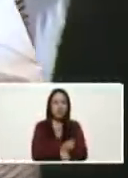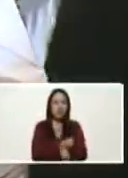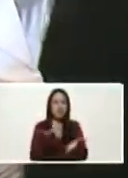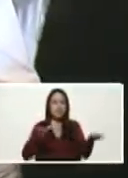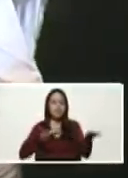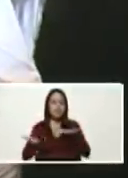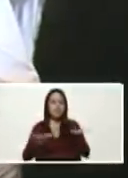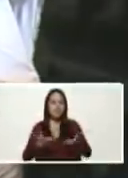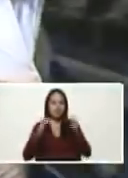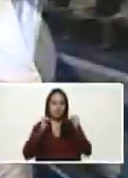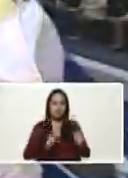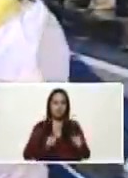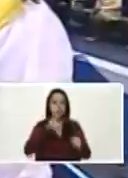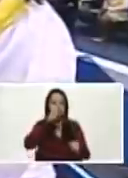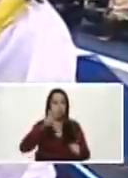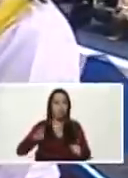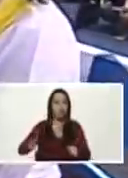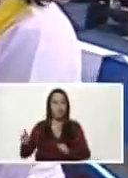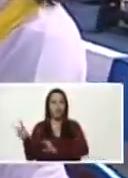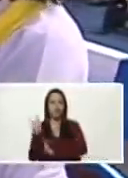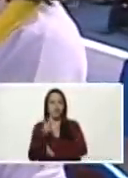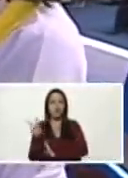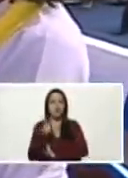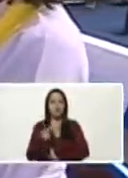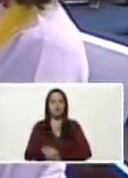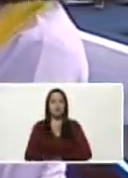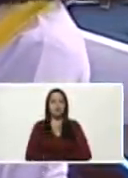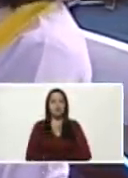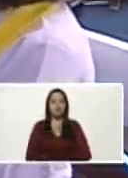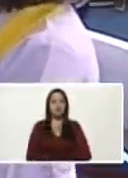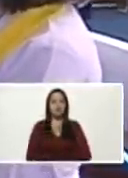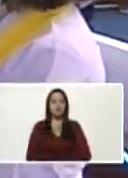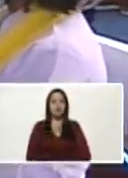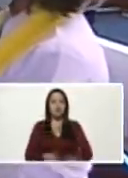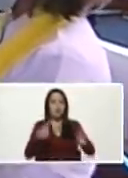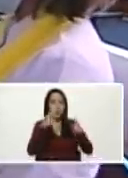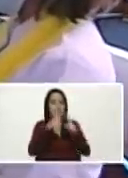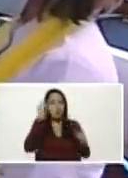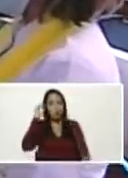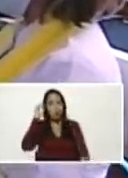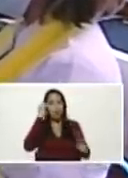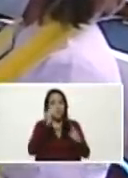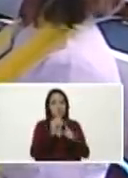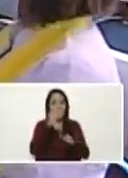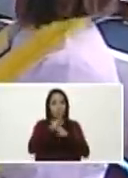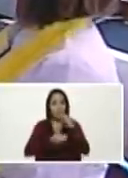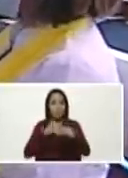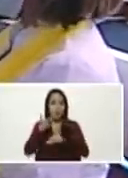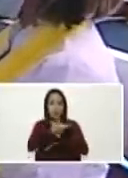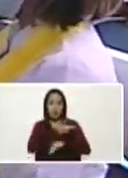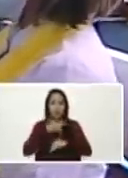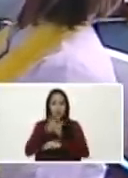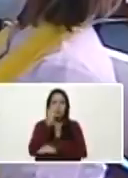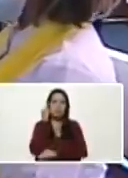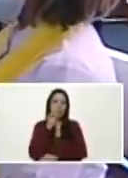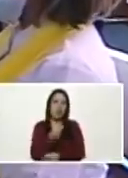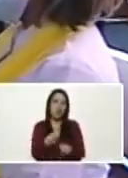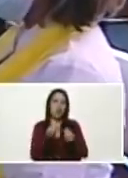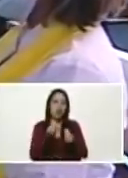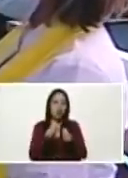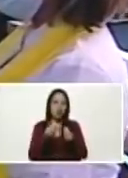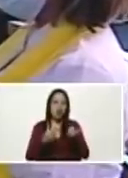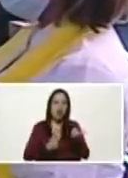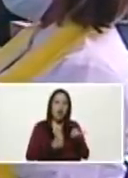servicio del heroico pueblo venezolano. Y una de las premisas del gobierno bolivariano ha sido la